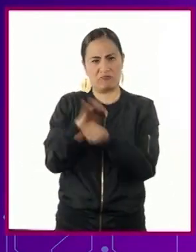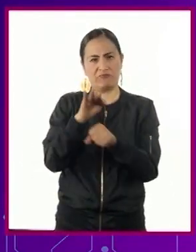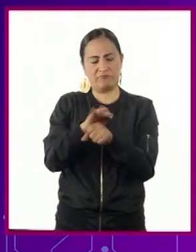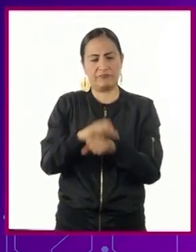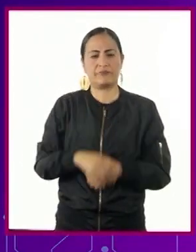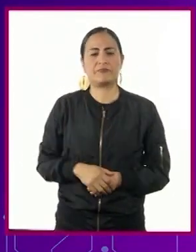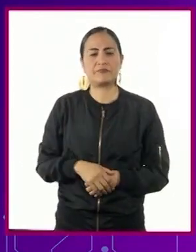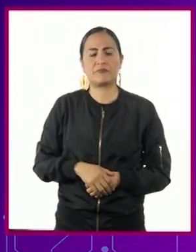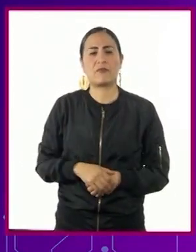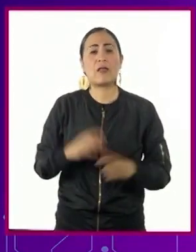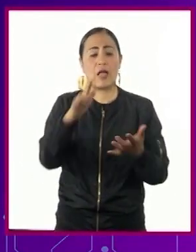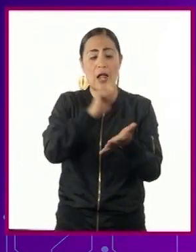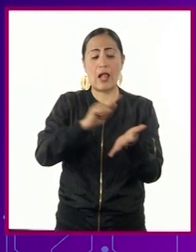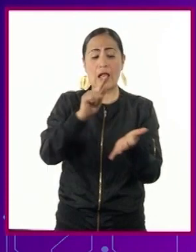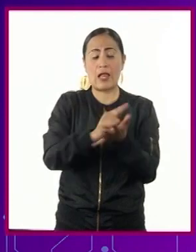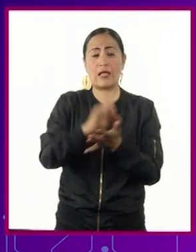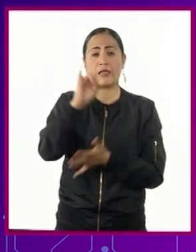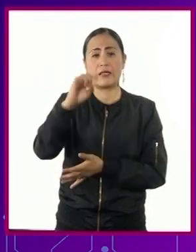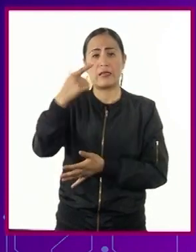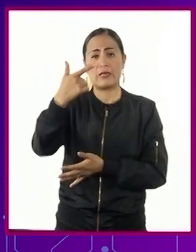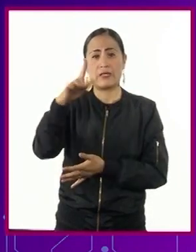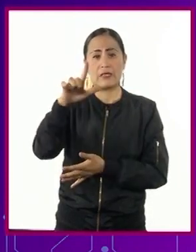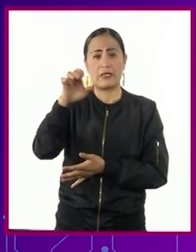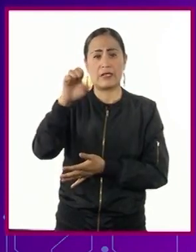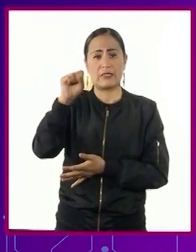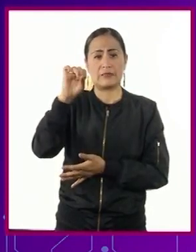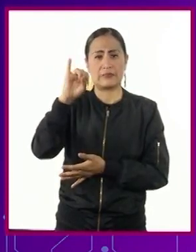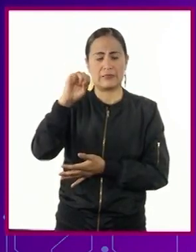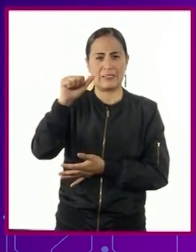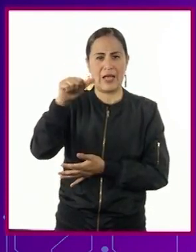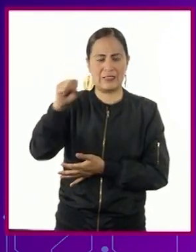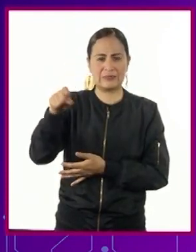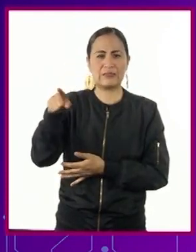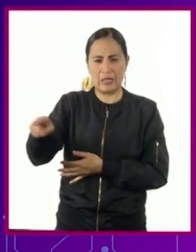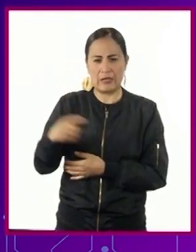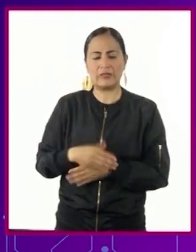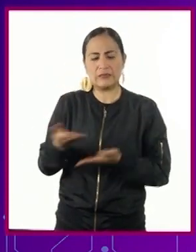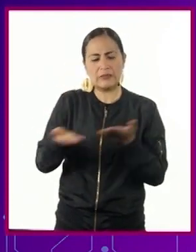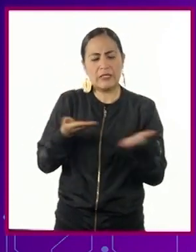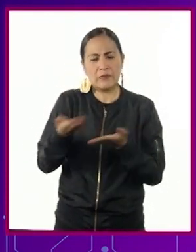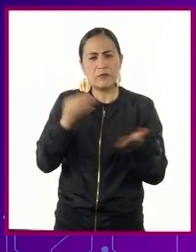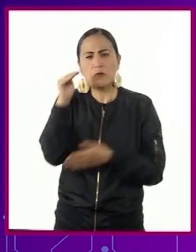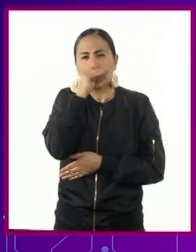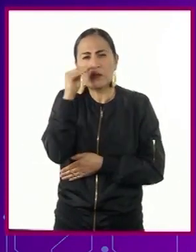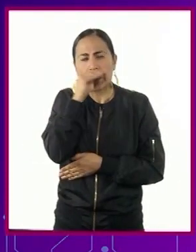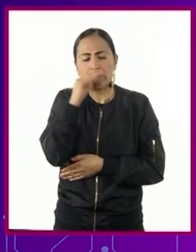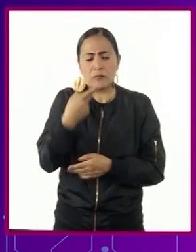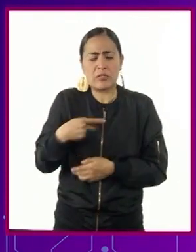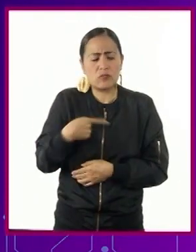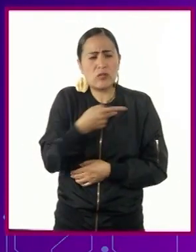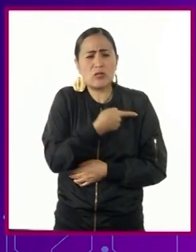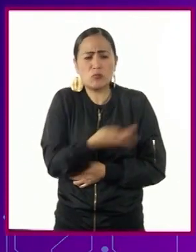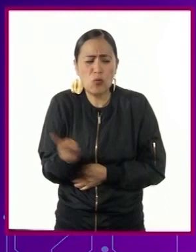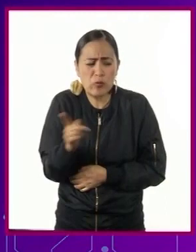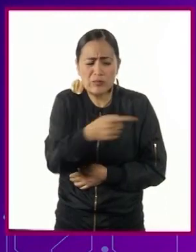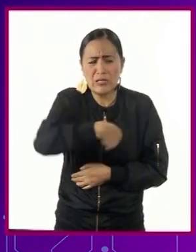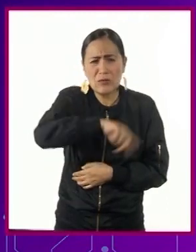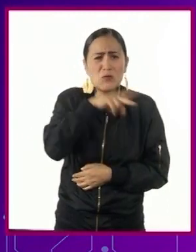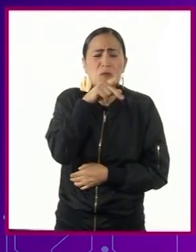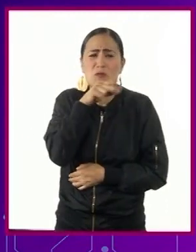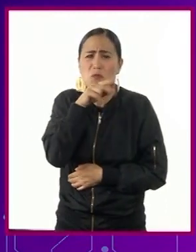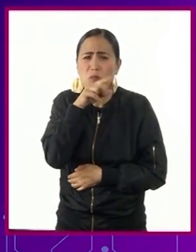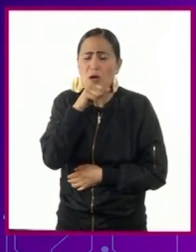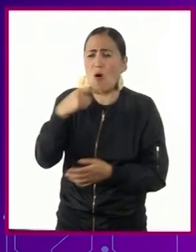Ley Iglesias estableció el carácter gratuito de los servicios religiosos para los pobres, evitando con ello su mortificación y